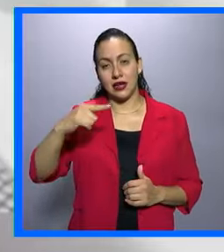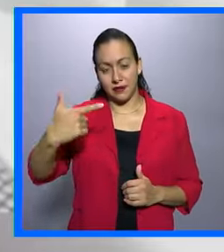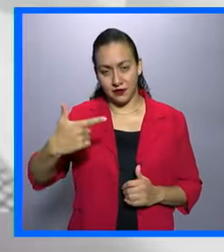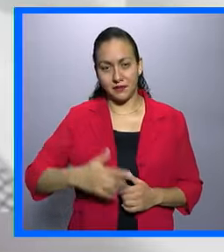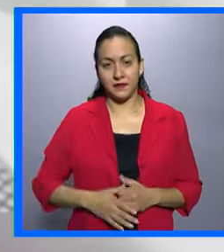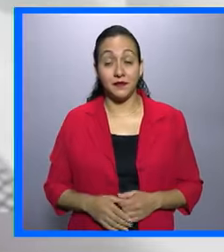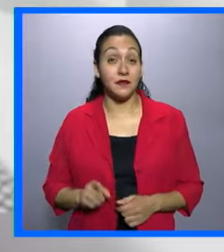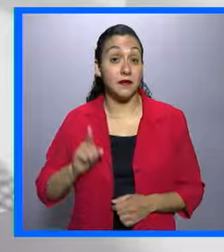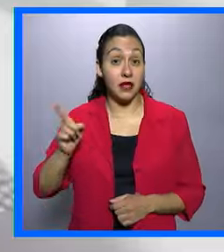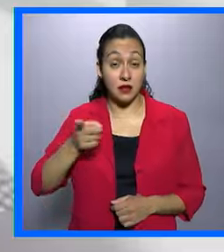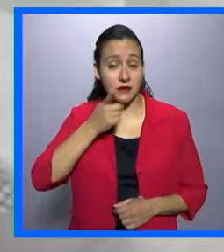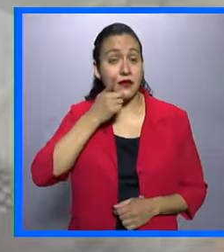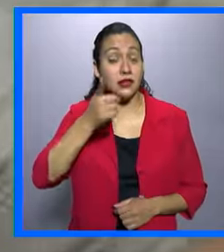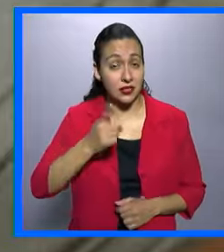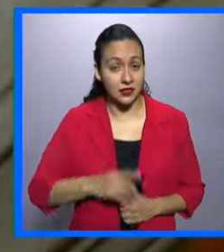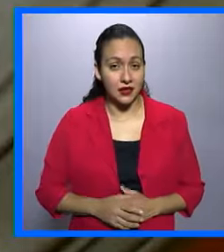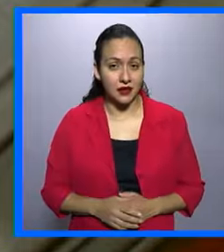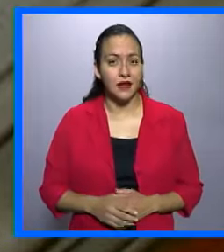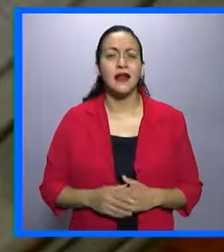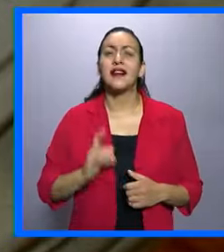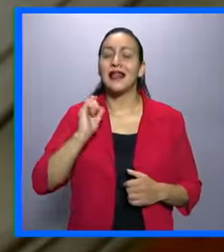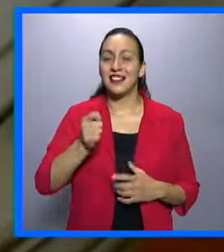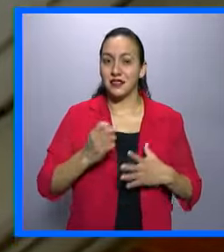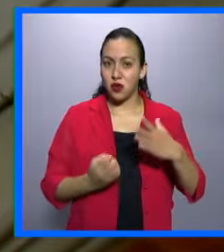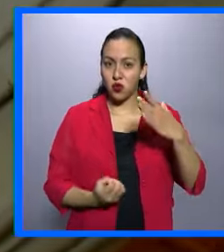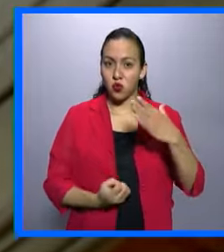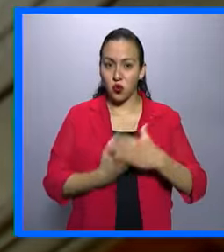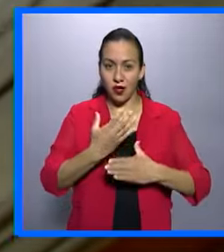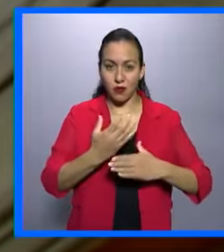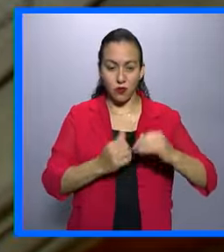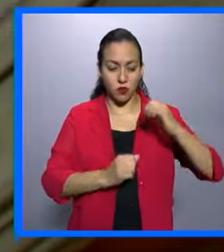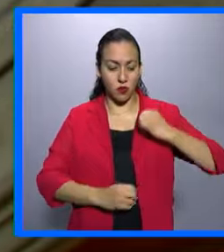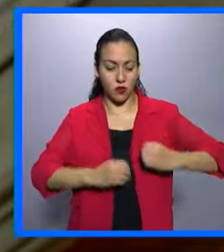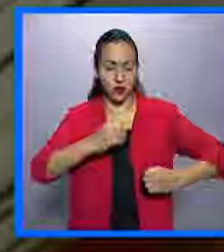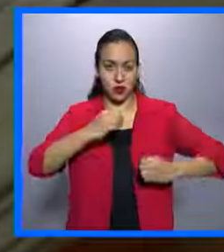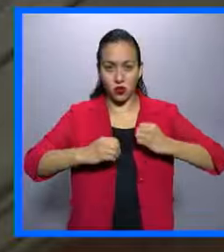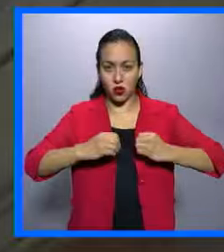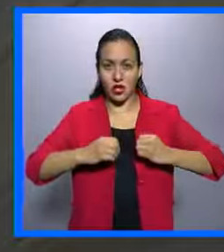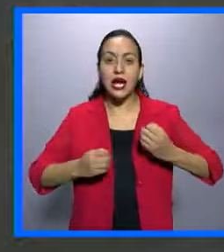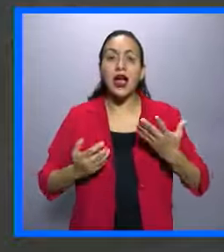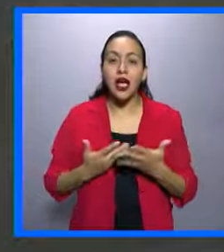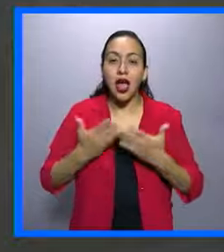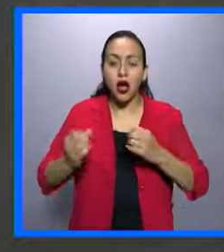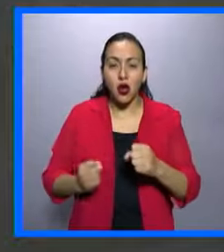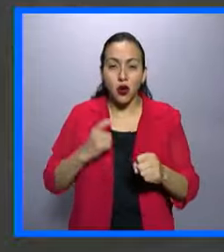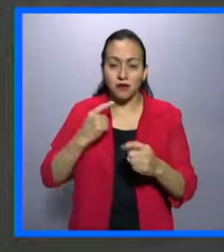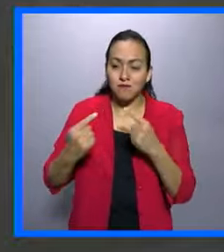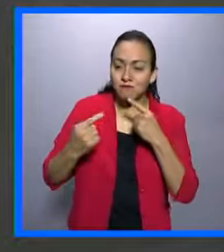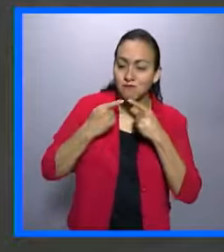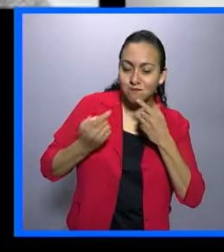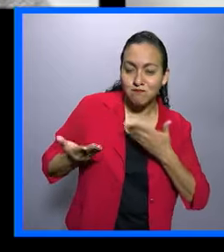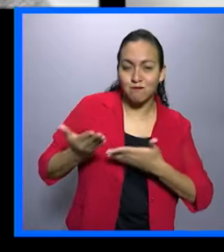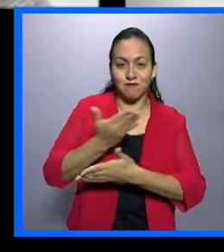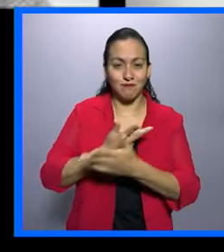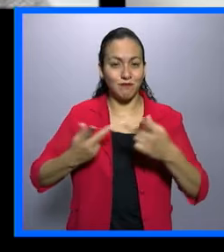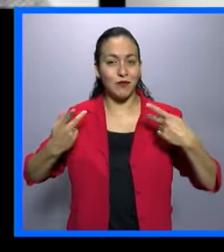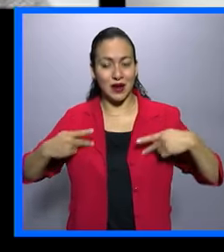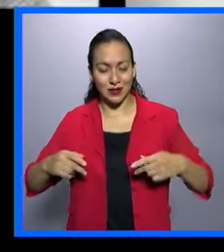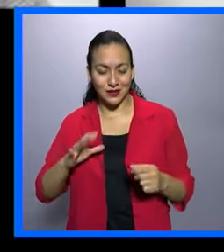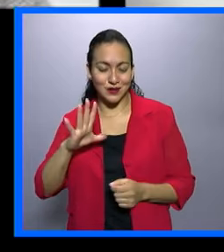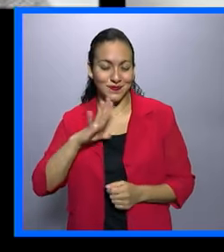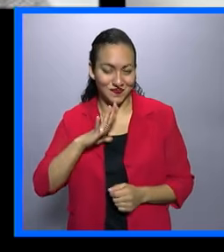Betanzo. Se trata, afirmó, de un nuevo poder judicial que escucha, que dialoga, de puertas abiertas.